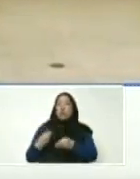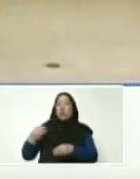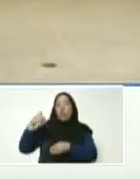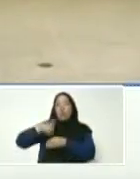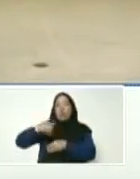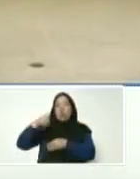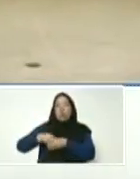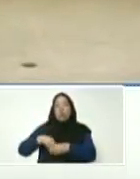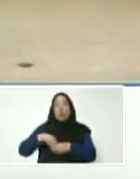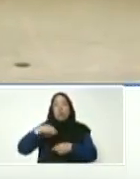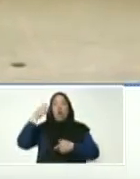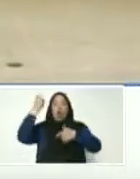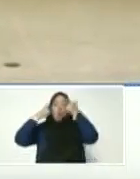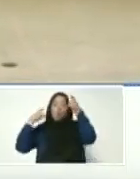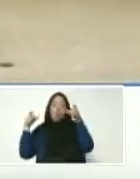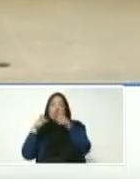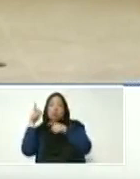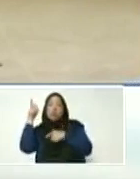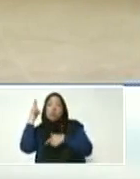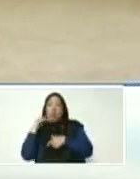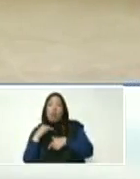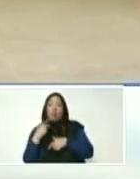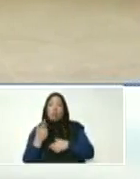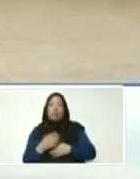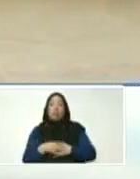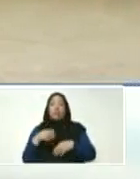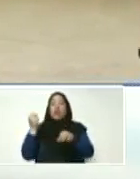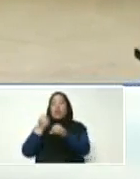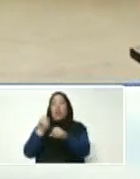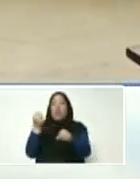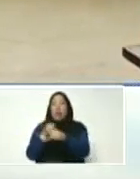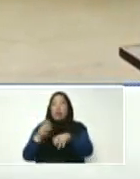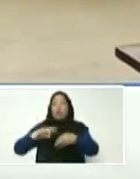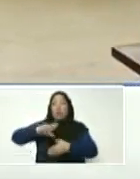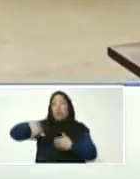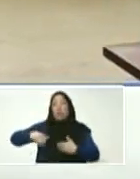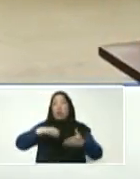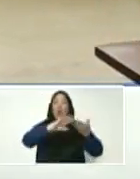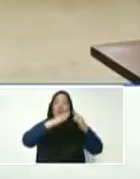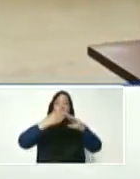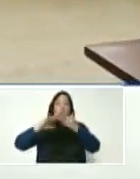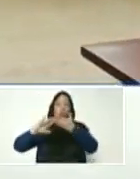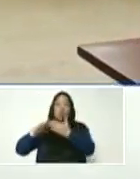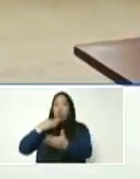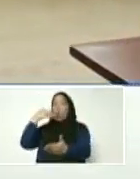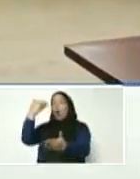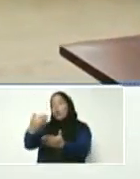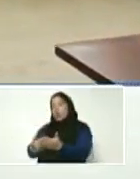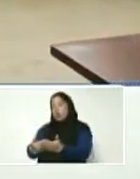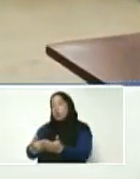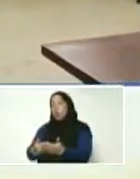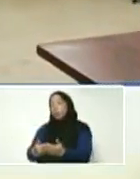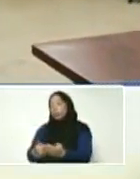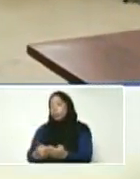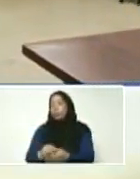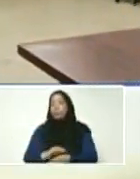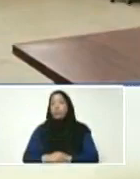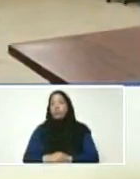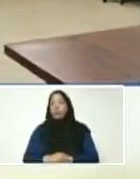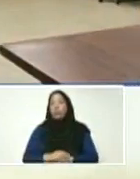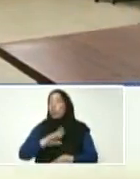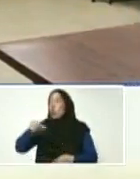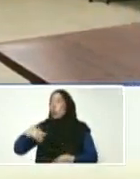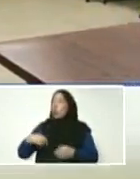de la UVC y todo eso. Aquí estamos trabajando por nuestra comunidad. Muy agradecidos con todo lo que han hecho